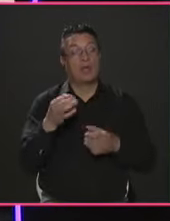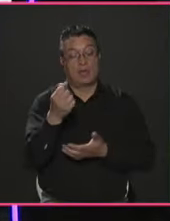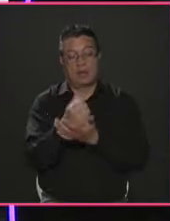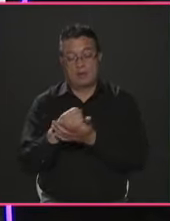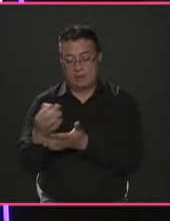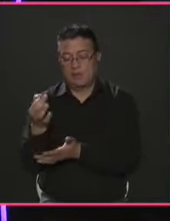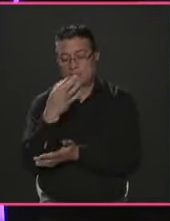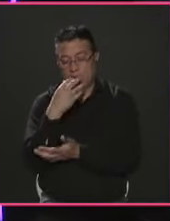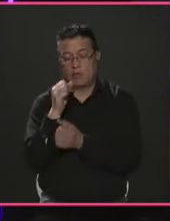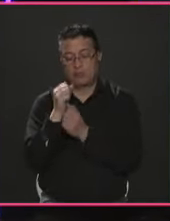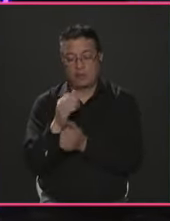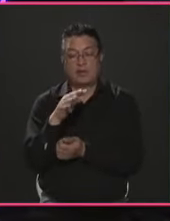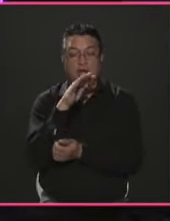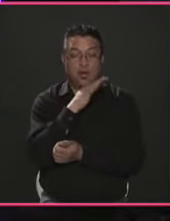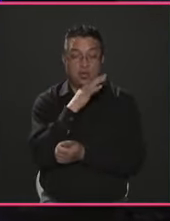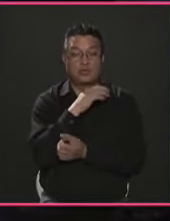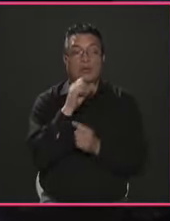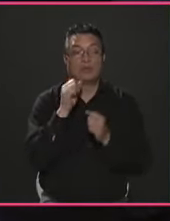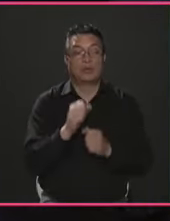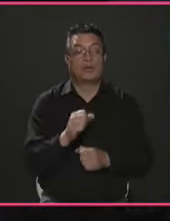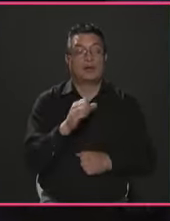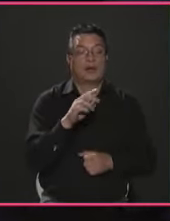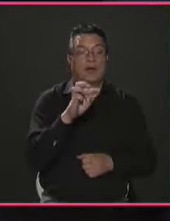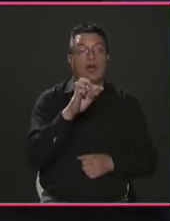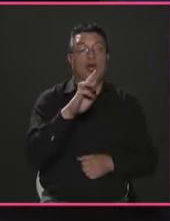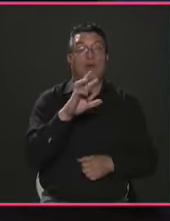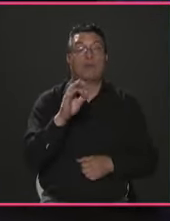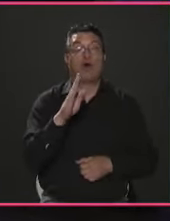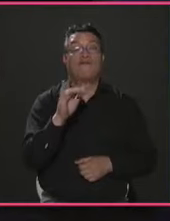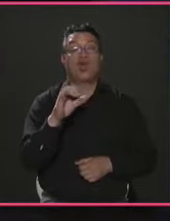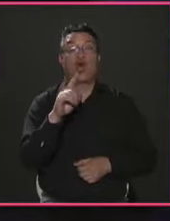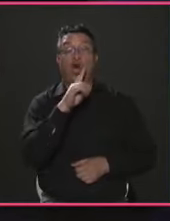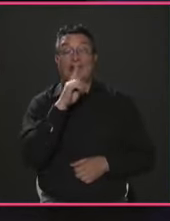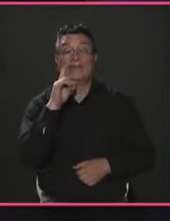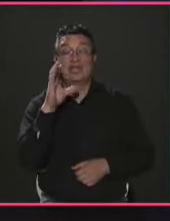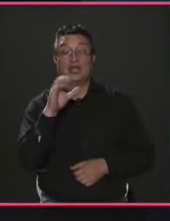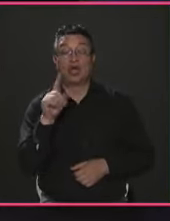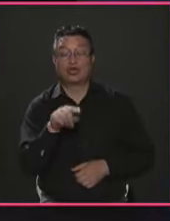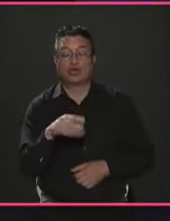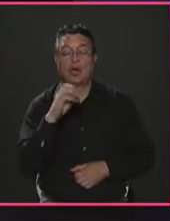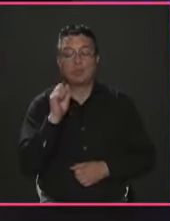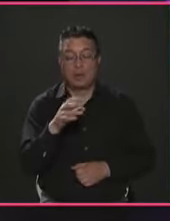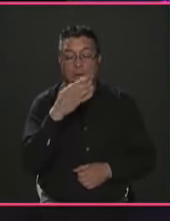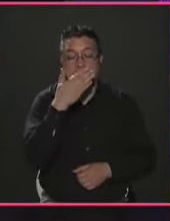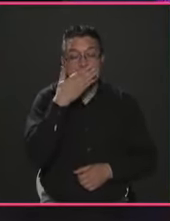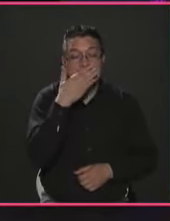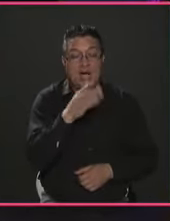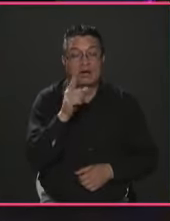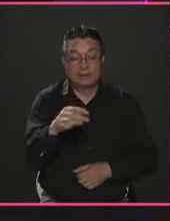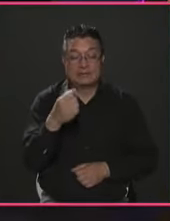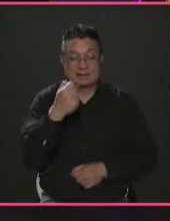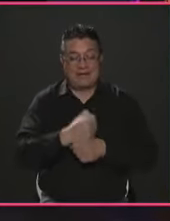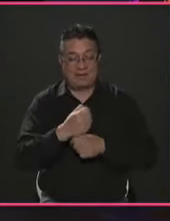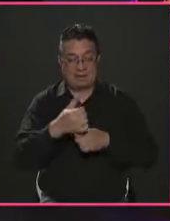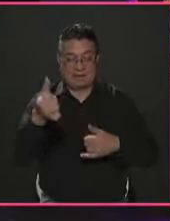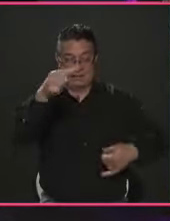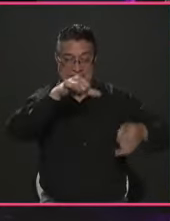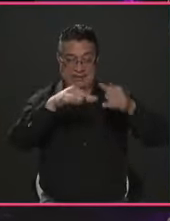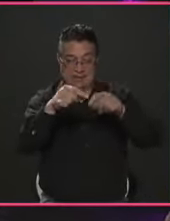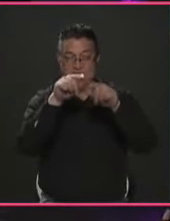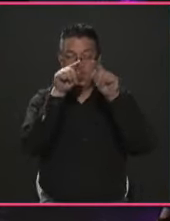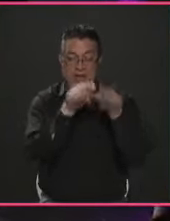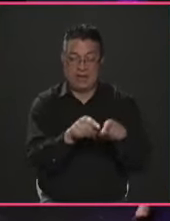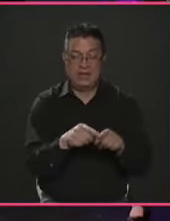Bueno ya utilizamos probióticos pero podríamos hacer incluso mejor y aquí es donde están trabajando los científicos